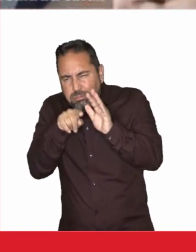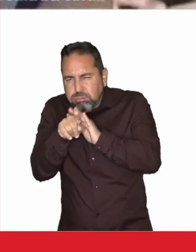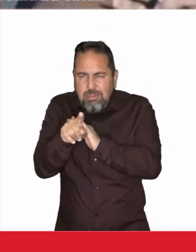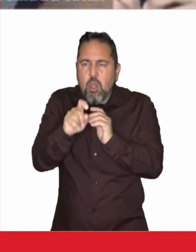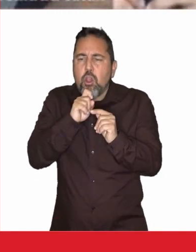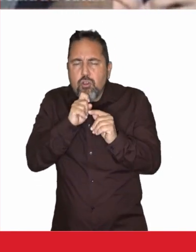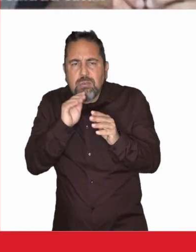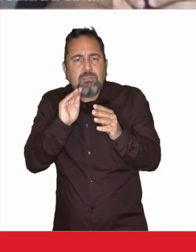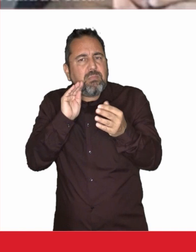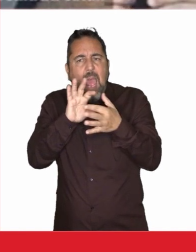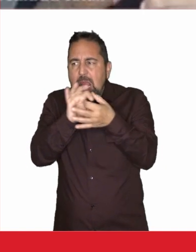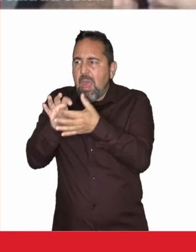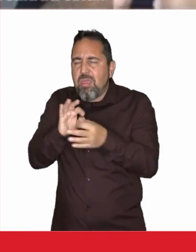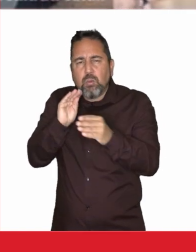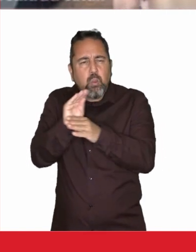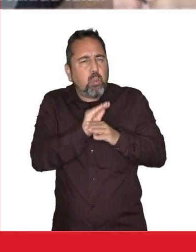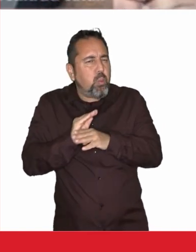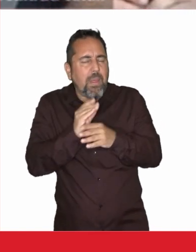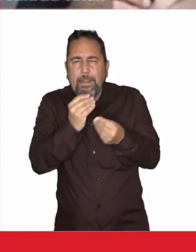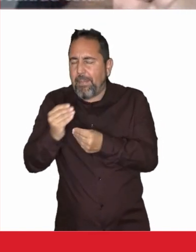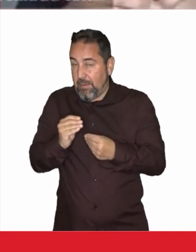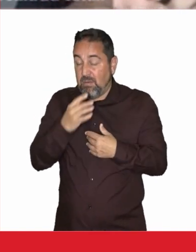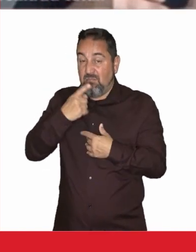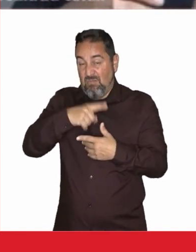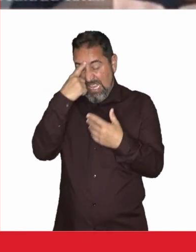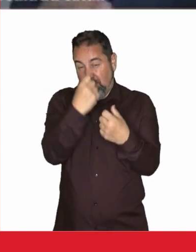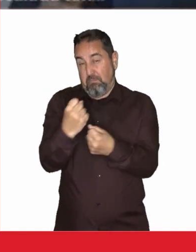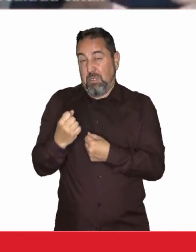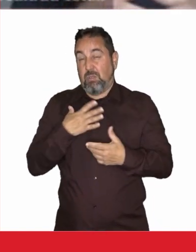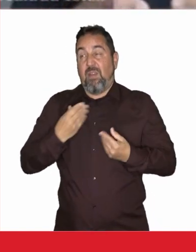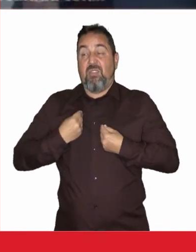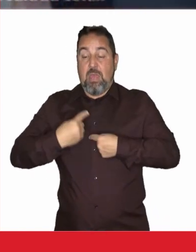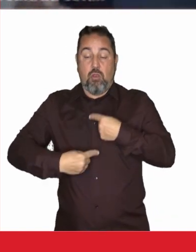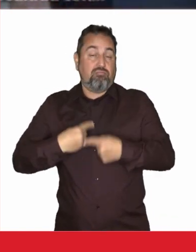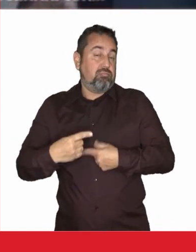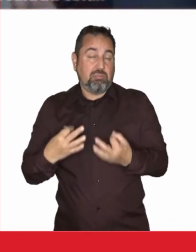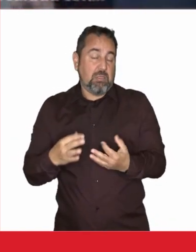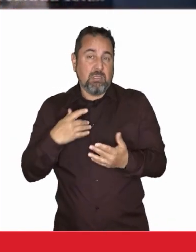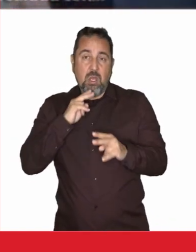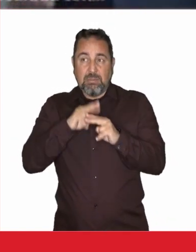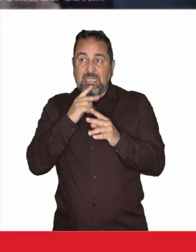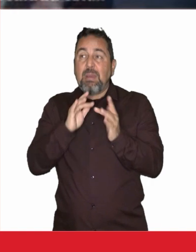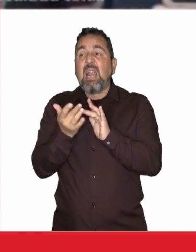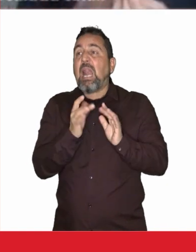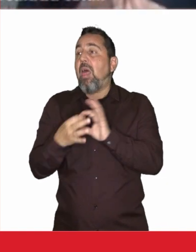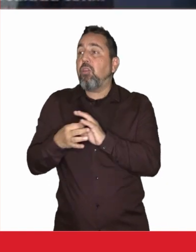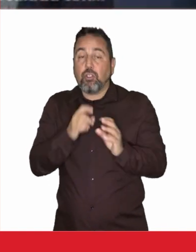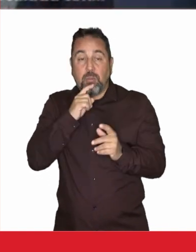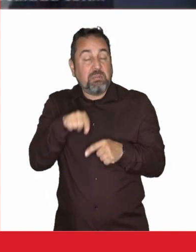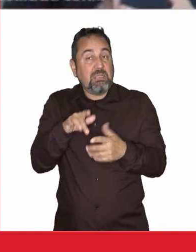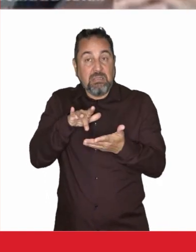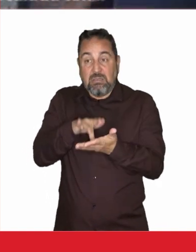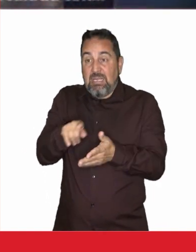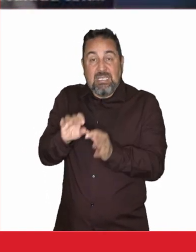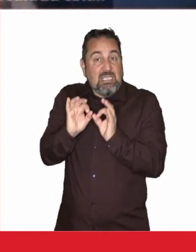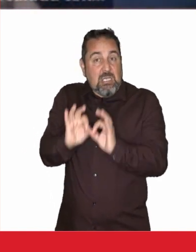interesadas como a indagar un poco en cómo se cuidan bien las alianzas. La mayoría ya sois expertas y expertos en vuestra vida normal en cuidar